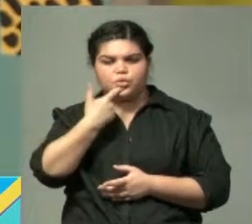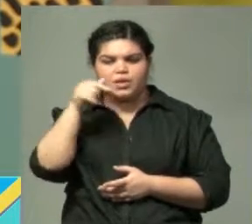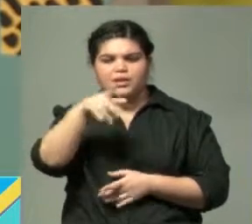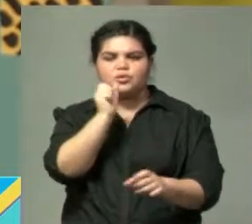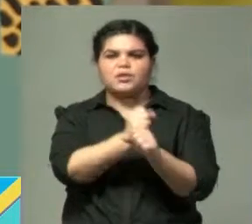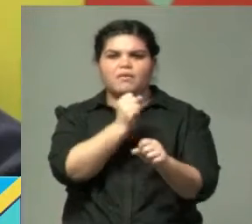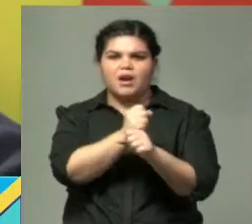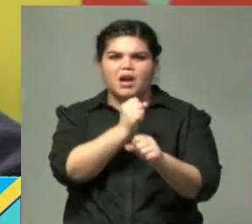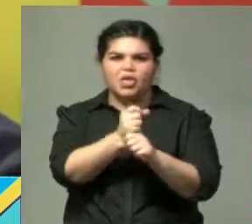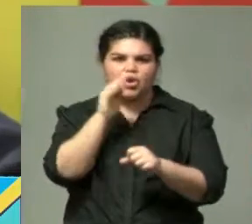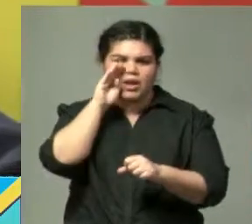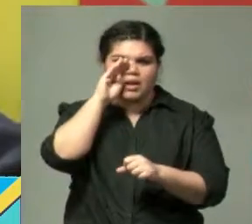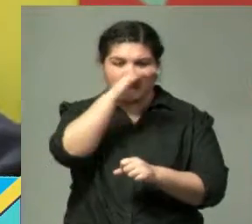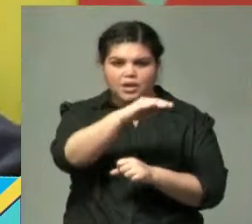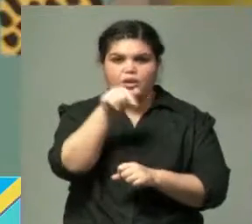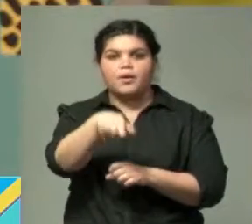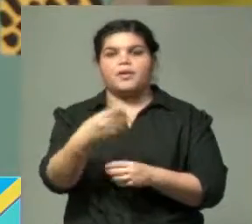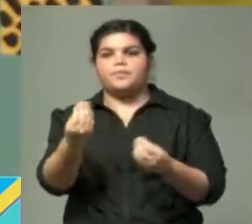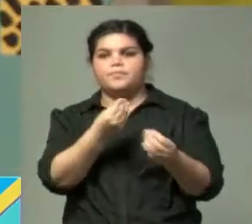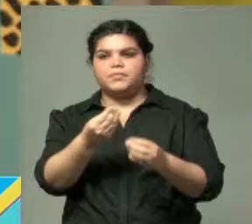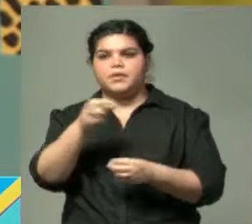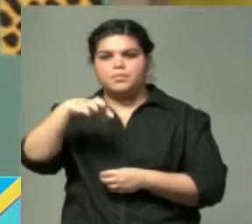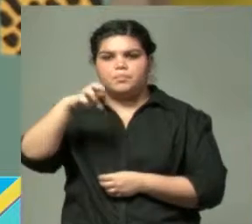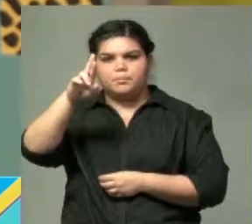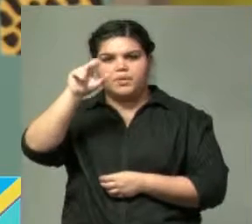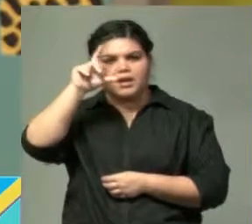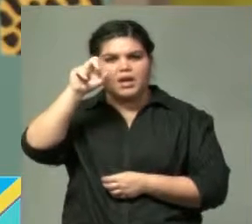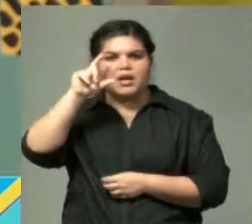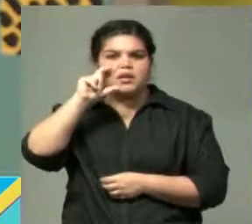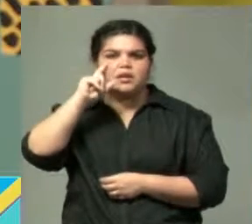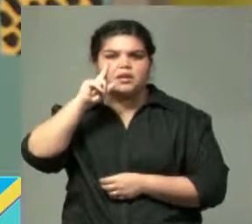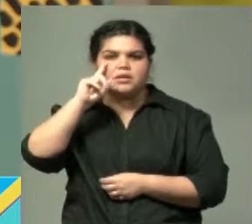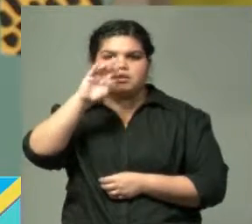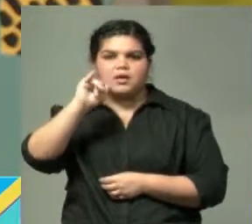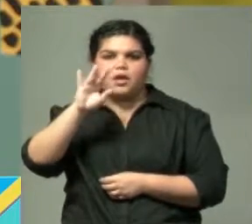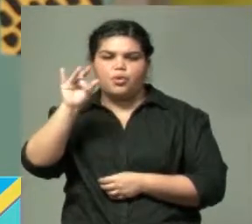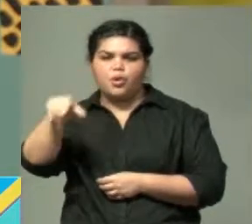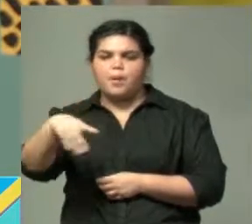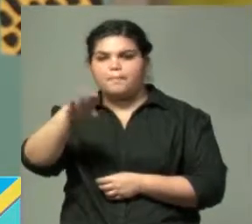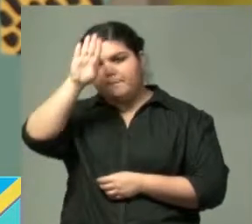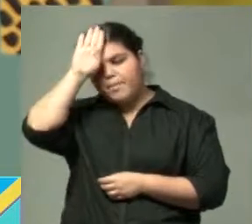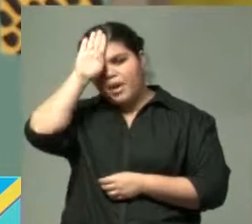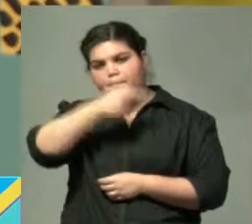informales precarios. Precarizado es una expresión que usa un señor que se llama Guy Standing, muy citado por el Papa Francisco, que le llama